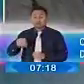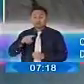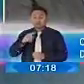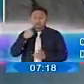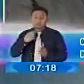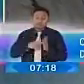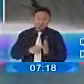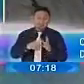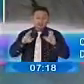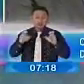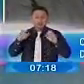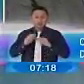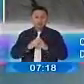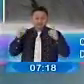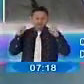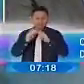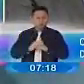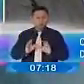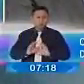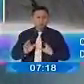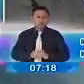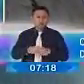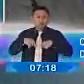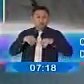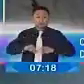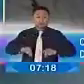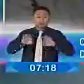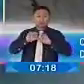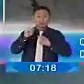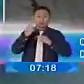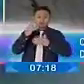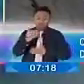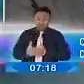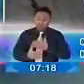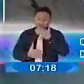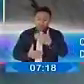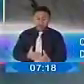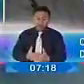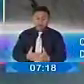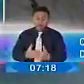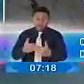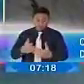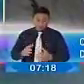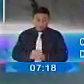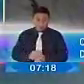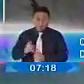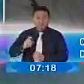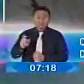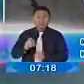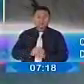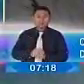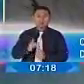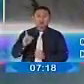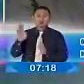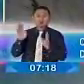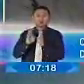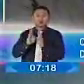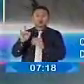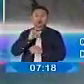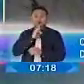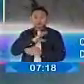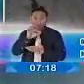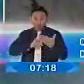llamémoslo así. Ya. Es muy importante pasar a la fase 1, en donde no necesita que ser aprobado por el Congreso